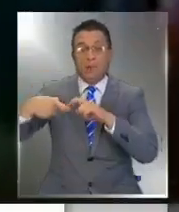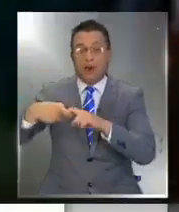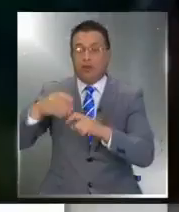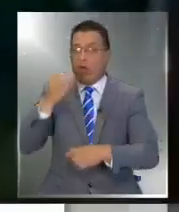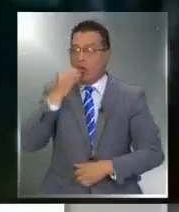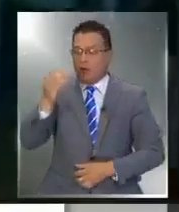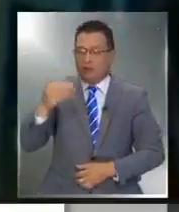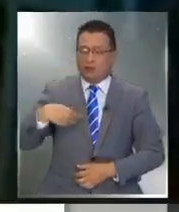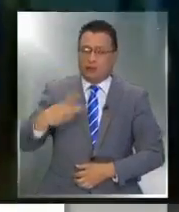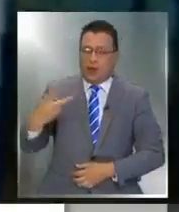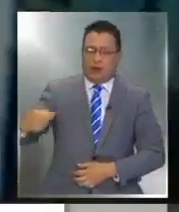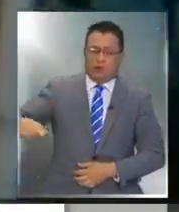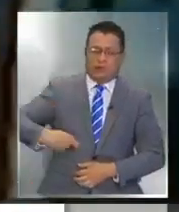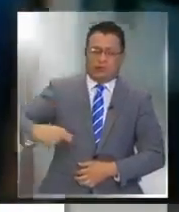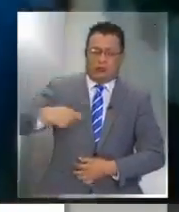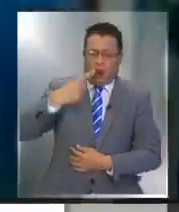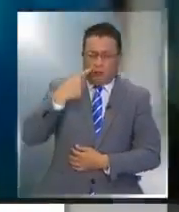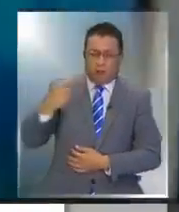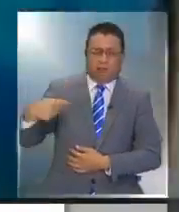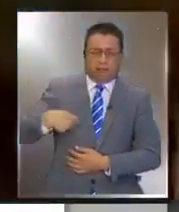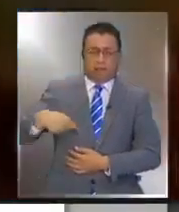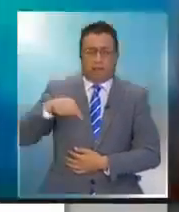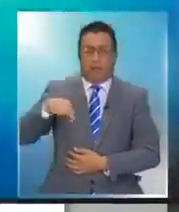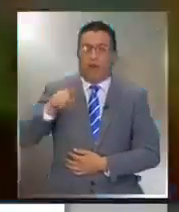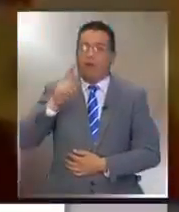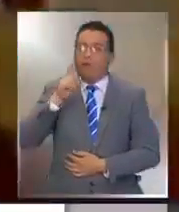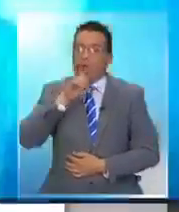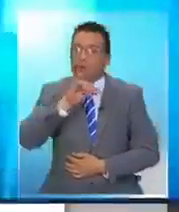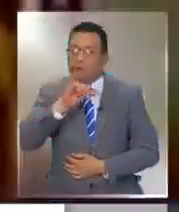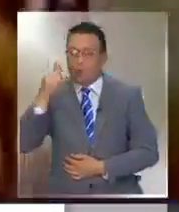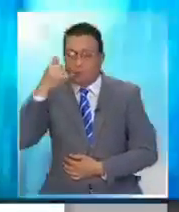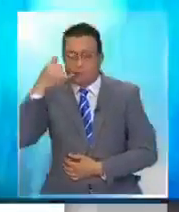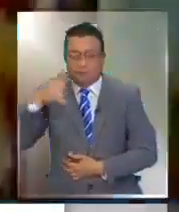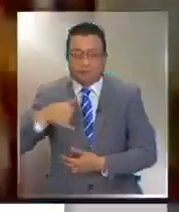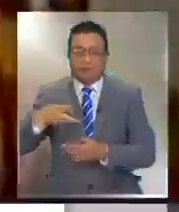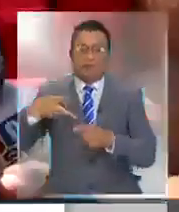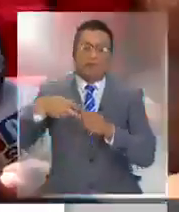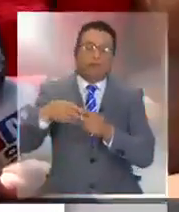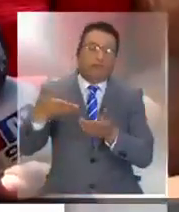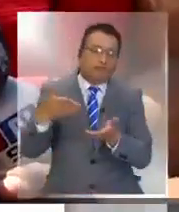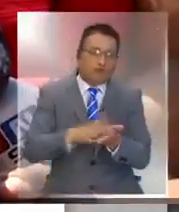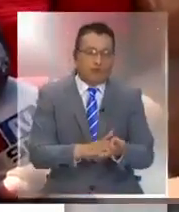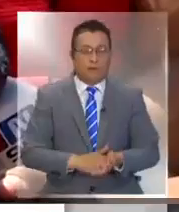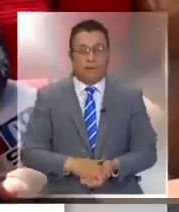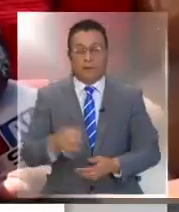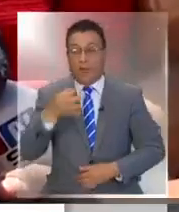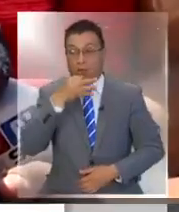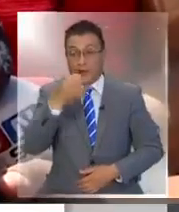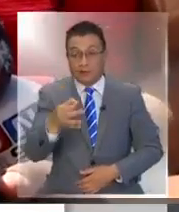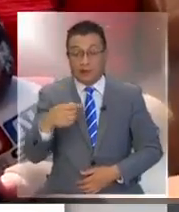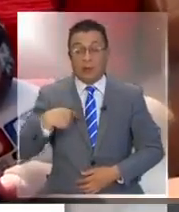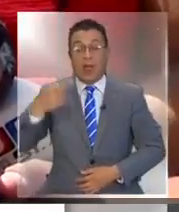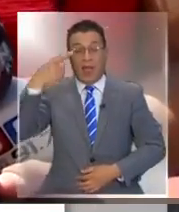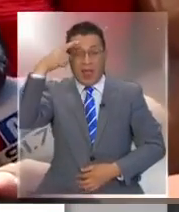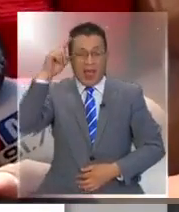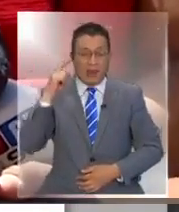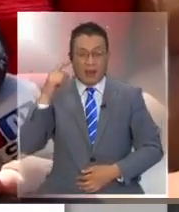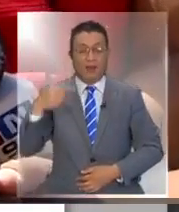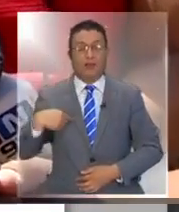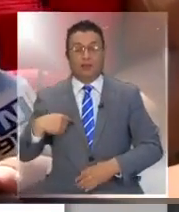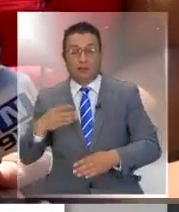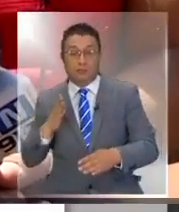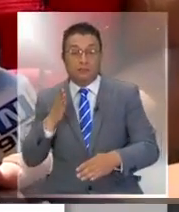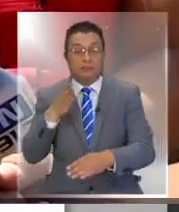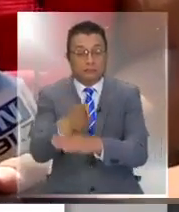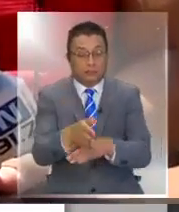que fue apuñalado por dos hombres. Esas serían sus últimas palabras. Y me dice que está herido. Yo fui a verlo, pero ya